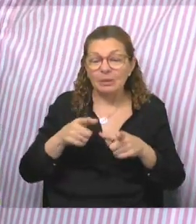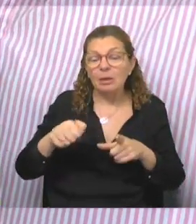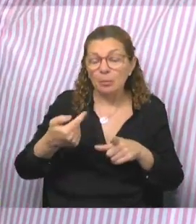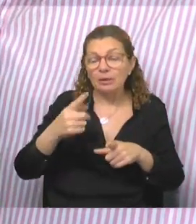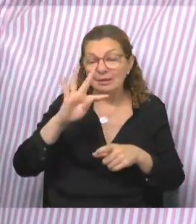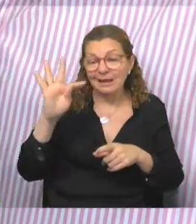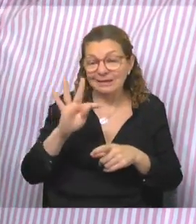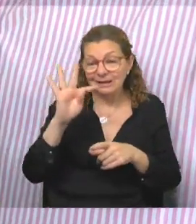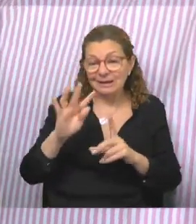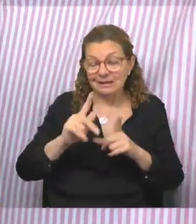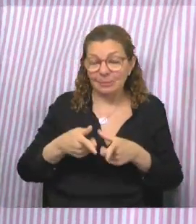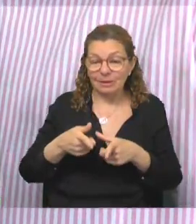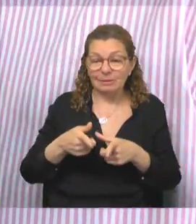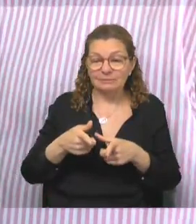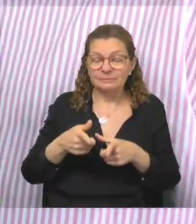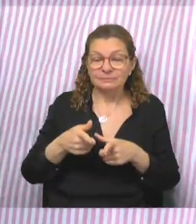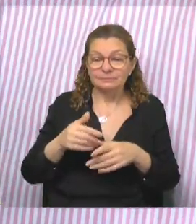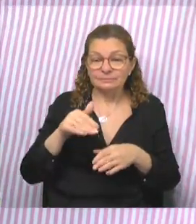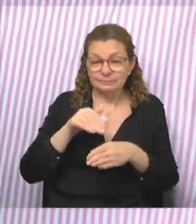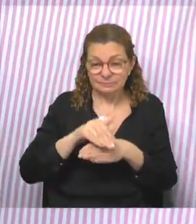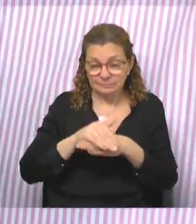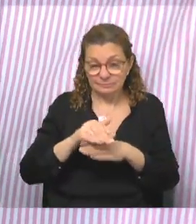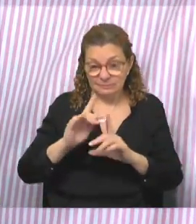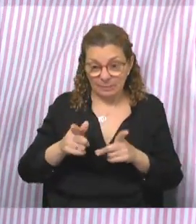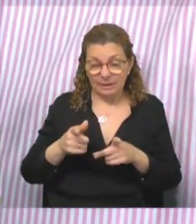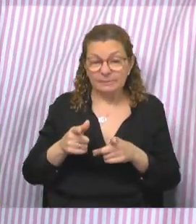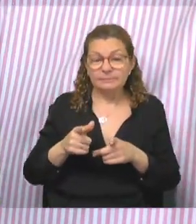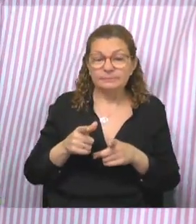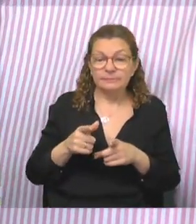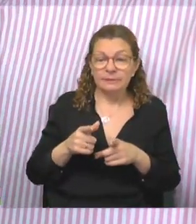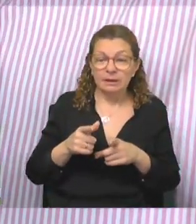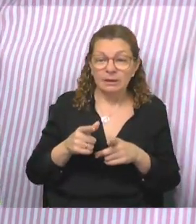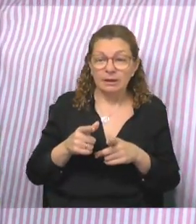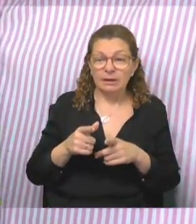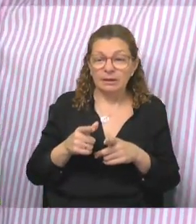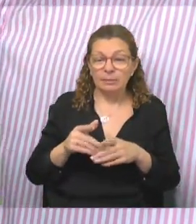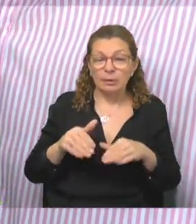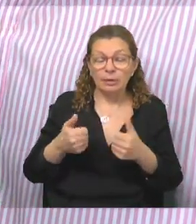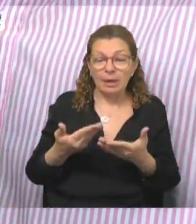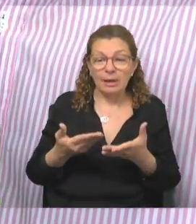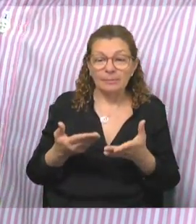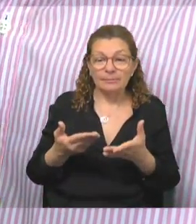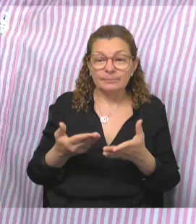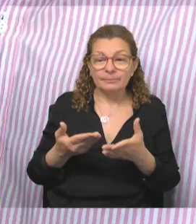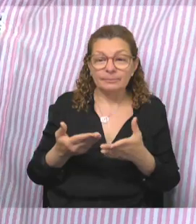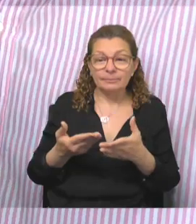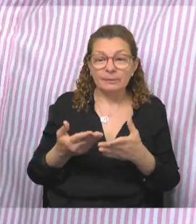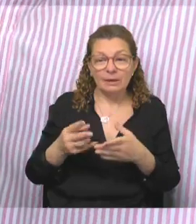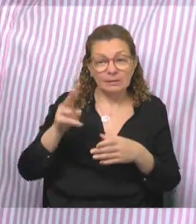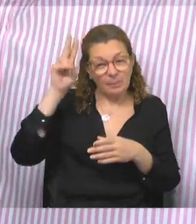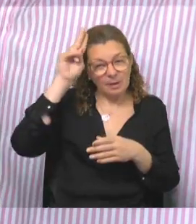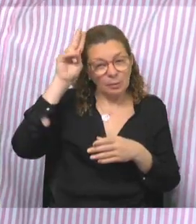talleres que es la parte de la tarde Perdón la parte de la mañana también el programa de pequeñas donaciones de de pud que en